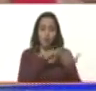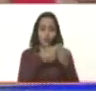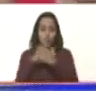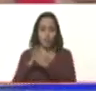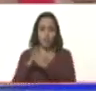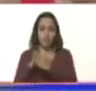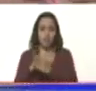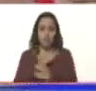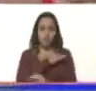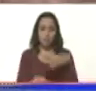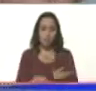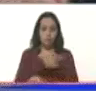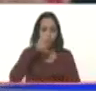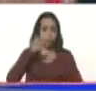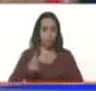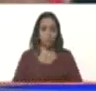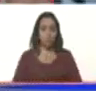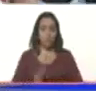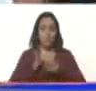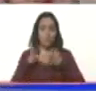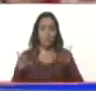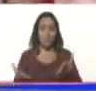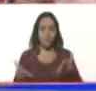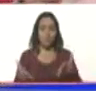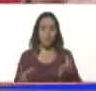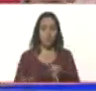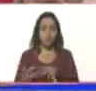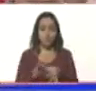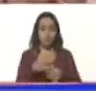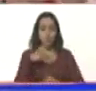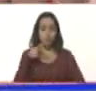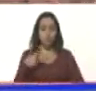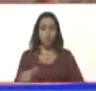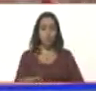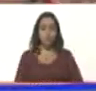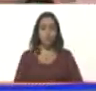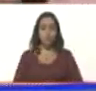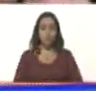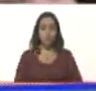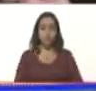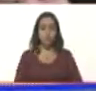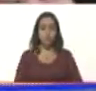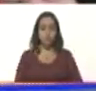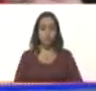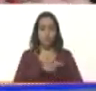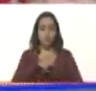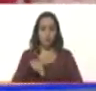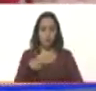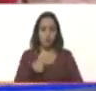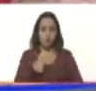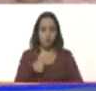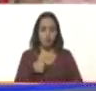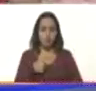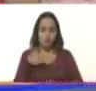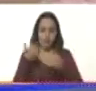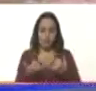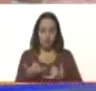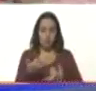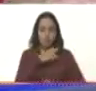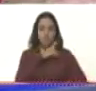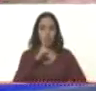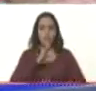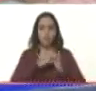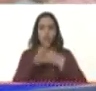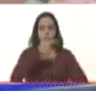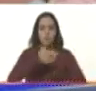poder popular, desde el gran polo patriótico. Nosotros estamos diciendo, presidente, me atrevo, en nombre de todas las